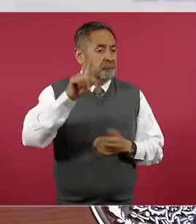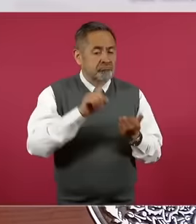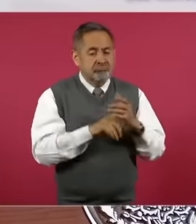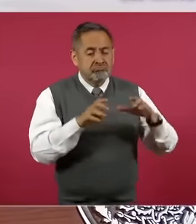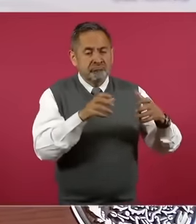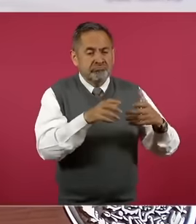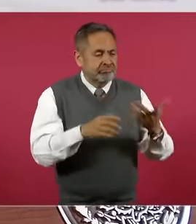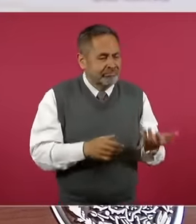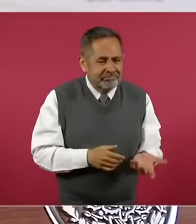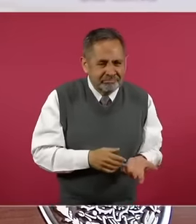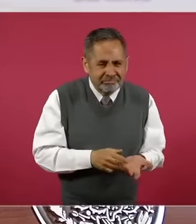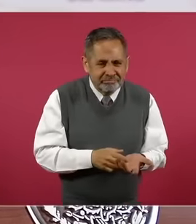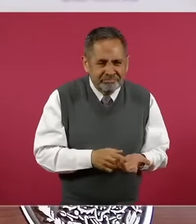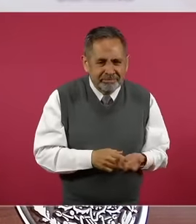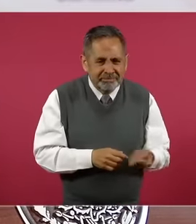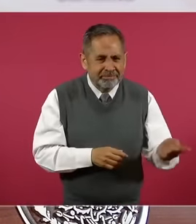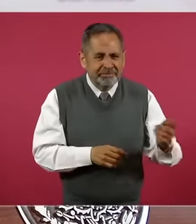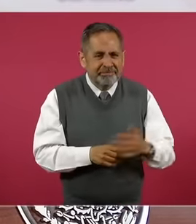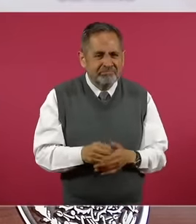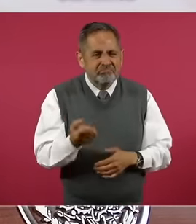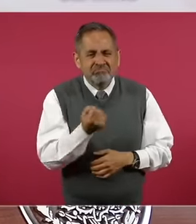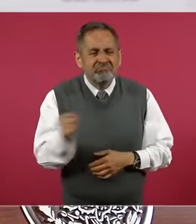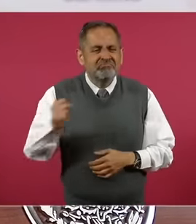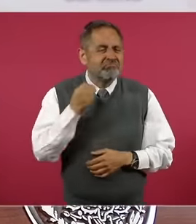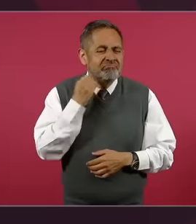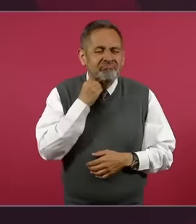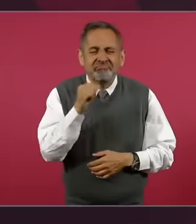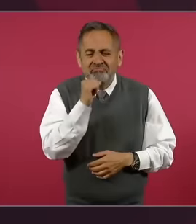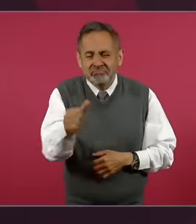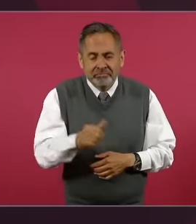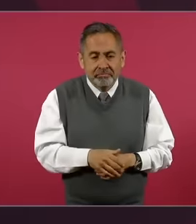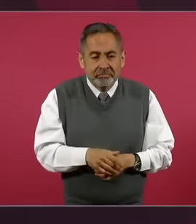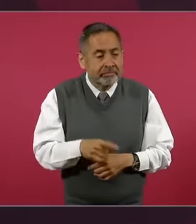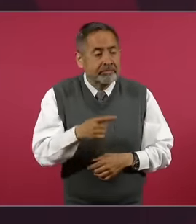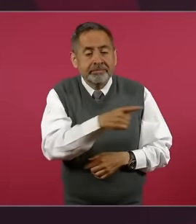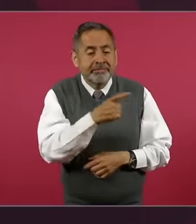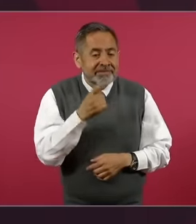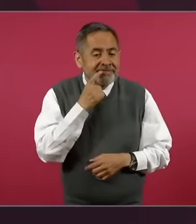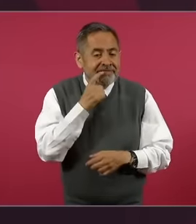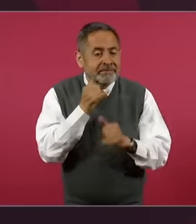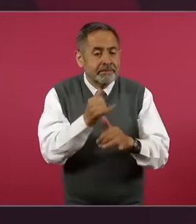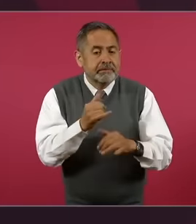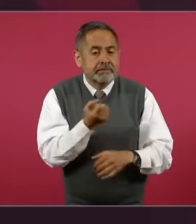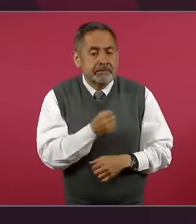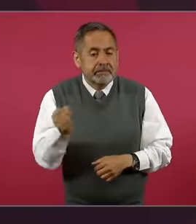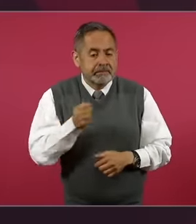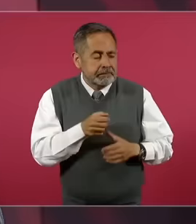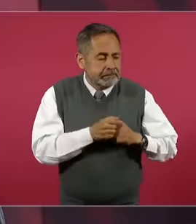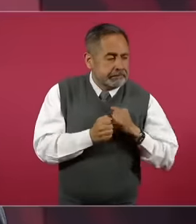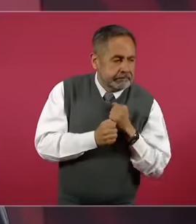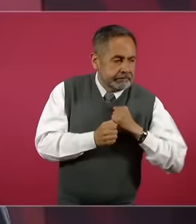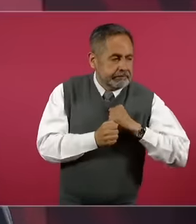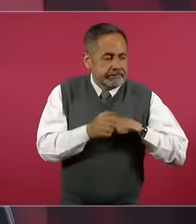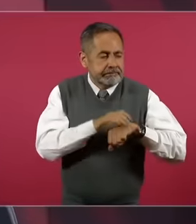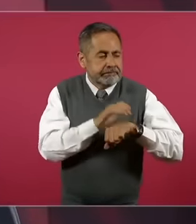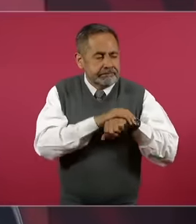que ni siquiera eran buenos abogados, eran muy buenos para el tráfico de